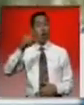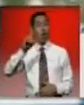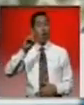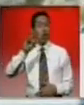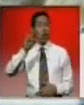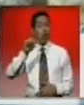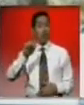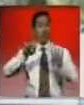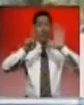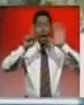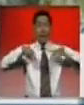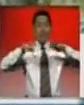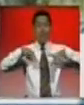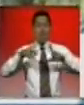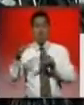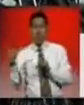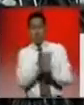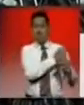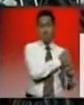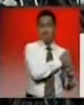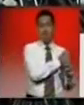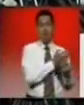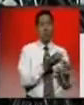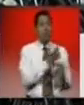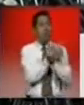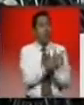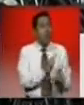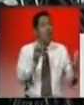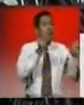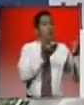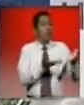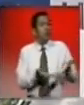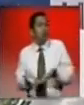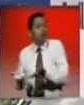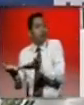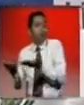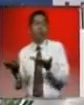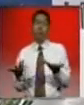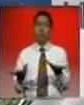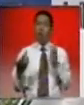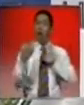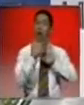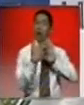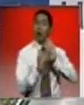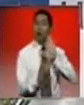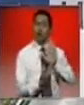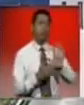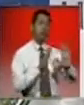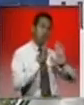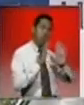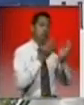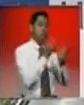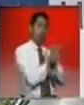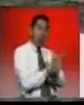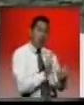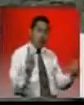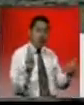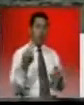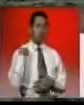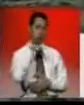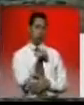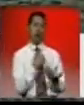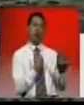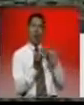de las condiciones para que se instale la mesa de diálogo en busca de la paz entre la guerrilla del Ejército de Liberación Nacional y el gobierno de Juan